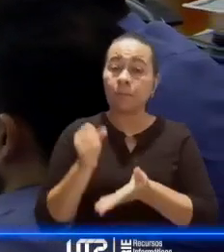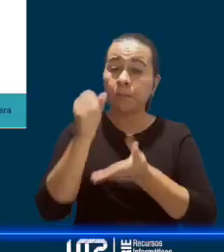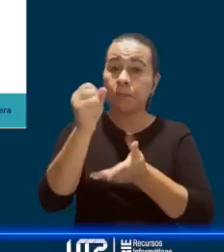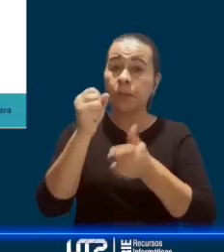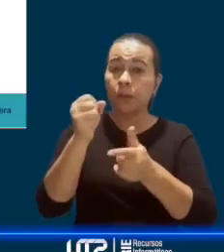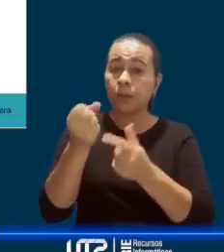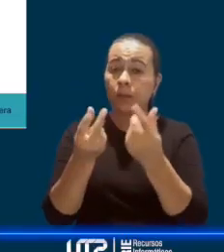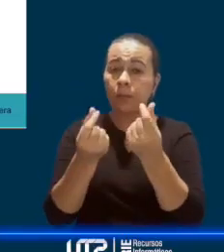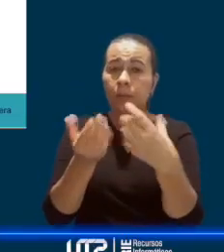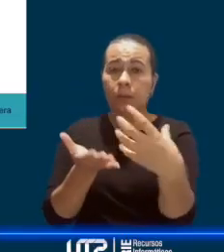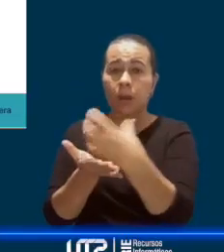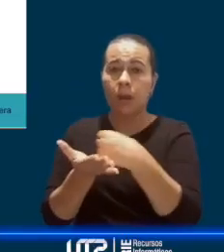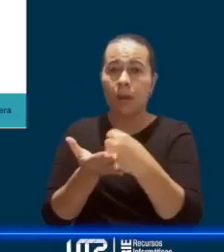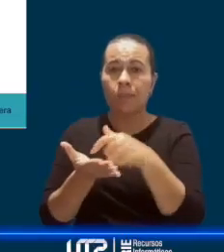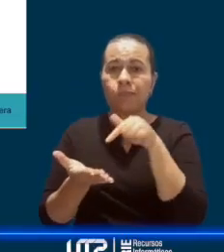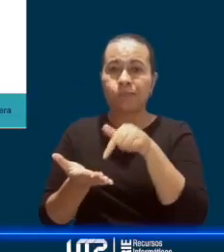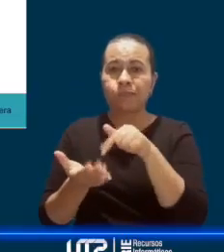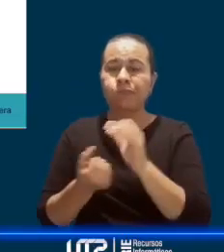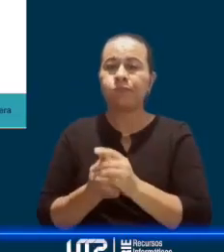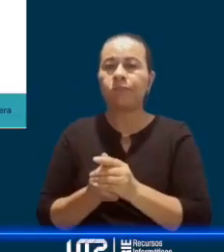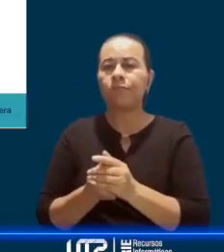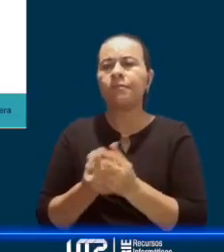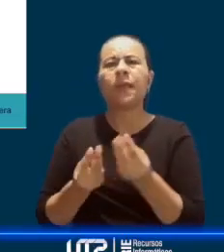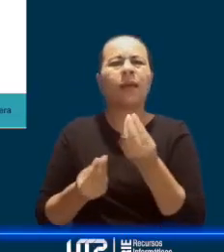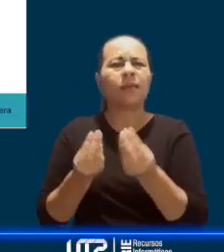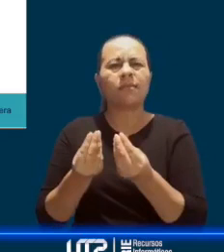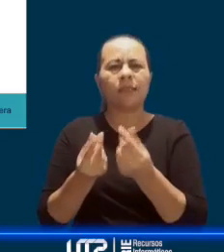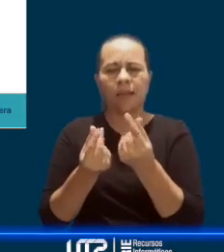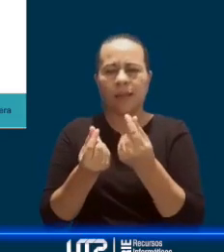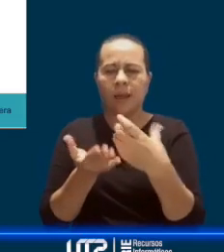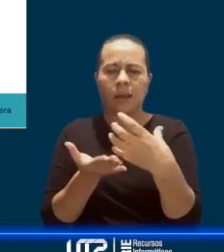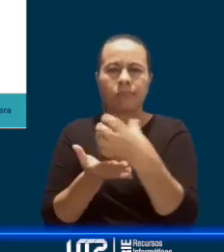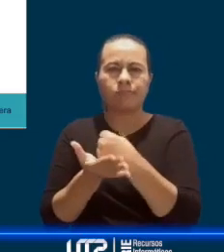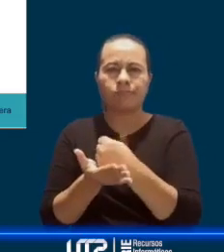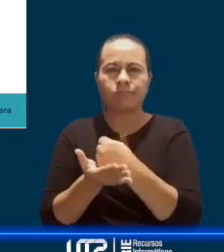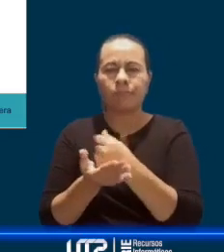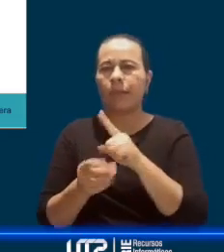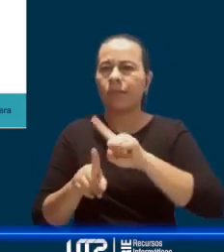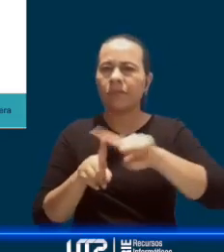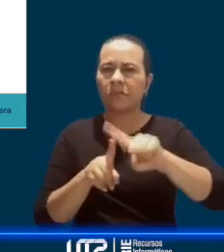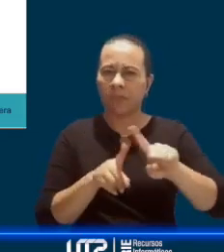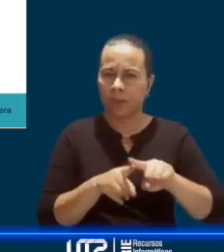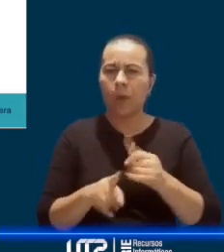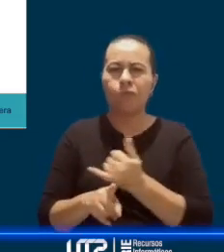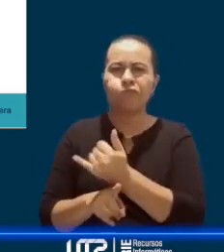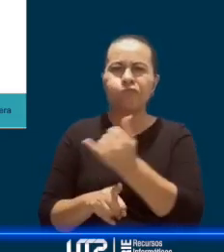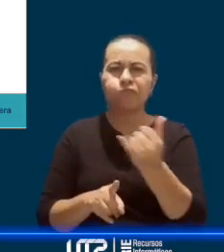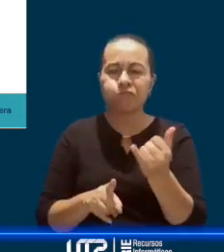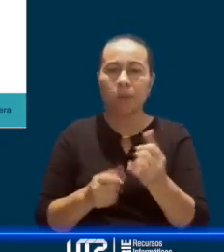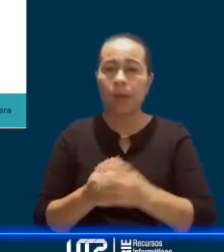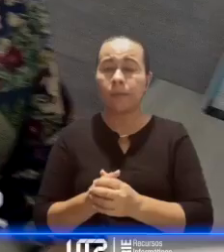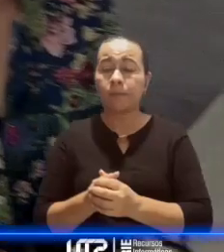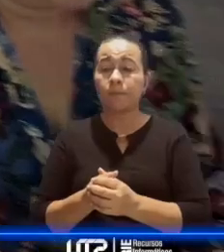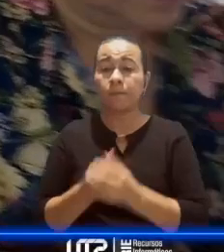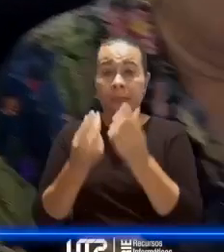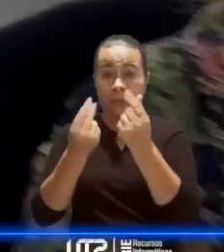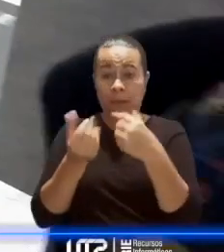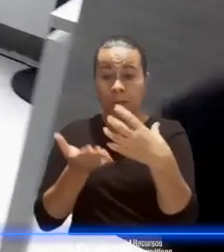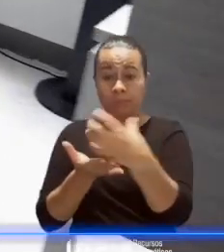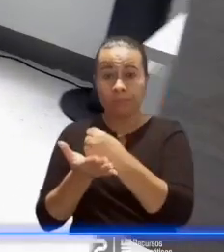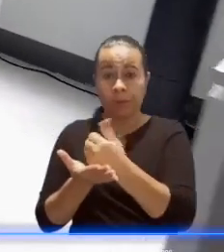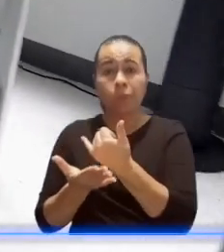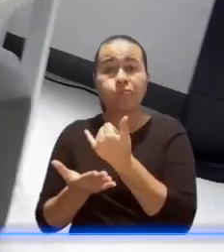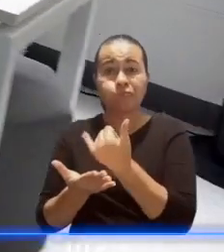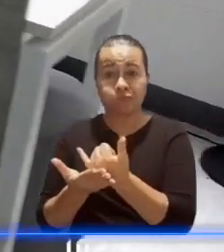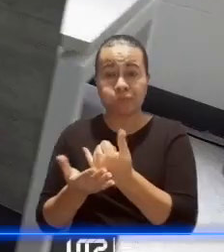del mismo. El presupuesto de ingresos de la universidad está conformado por ingresos corrientes y recursos de capital. Dentro de los